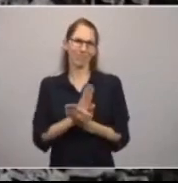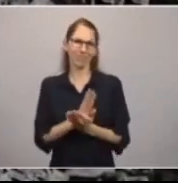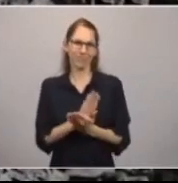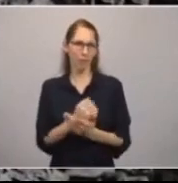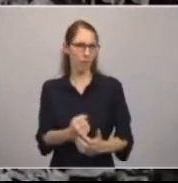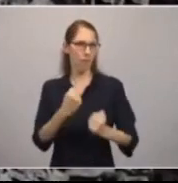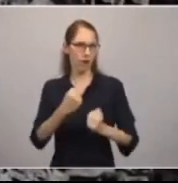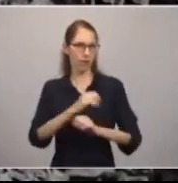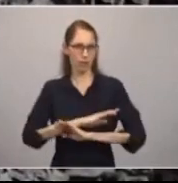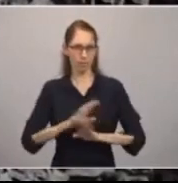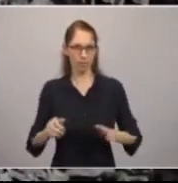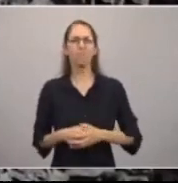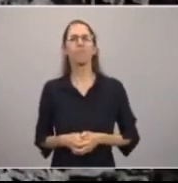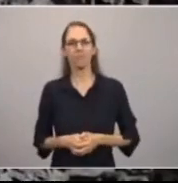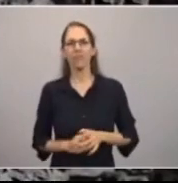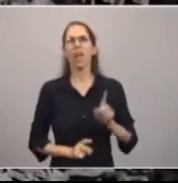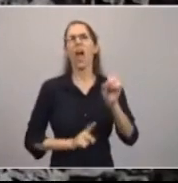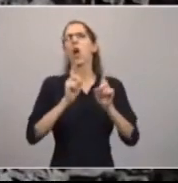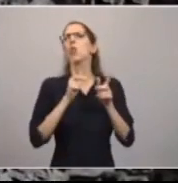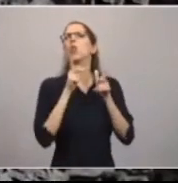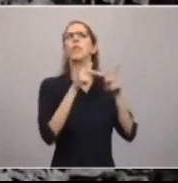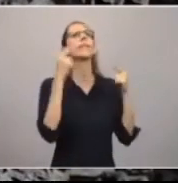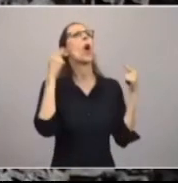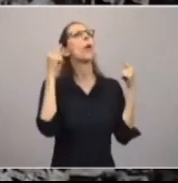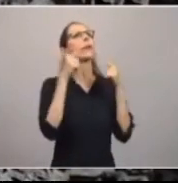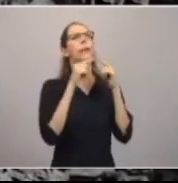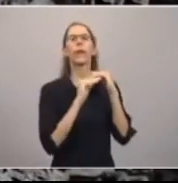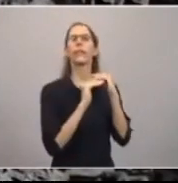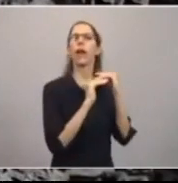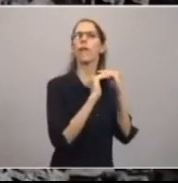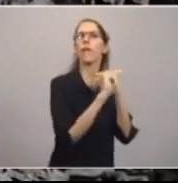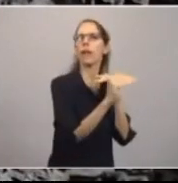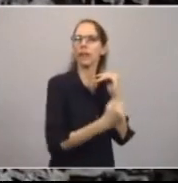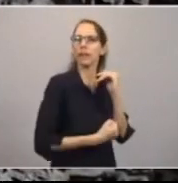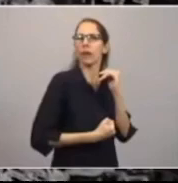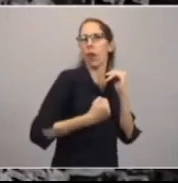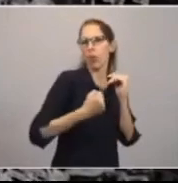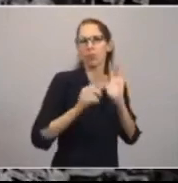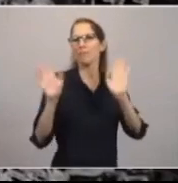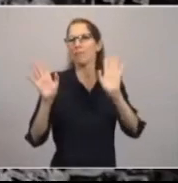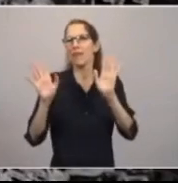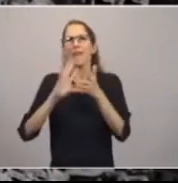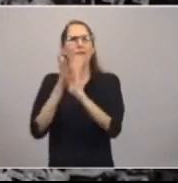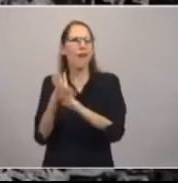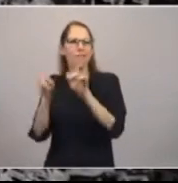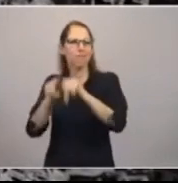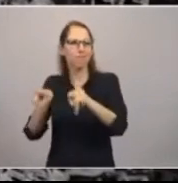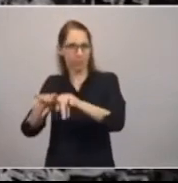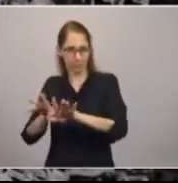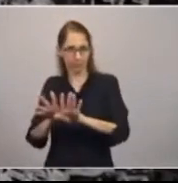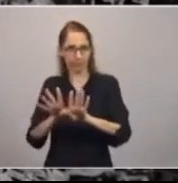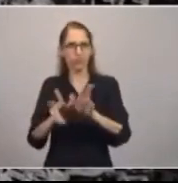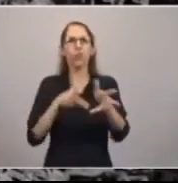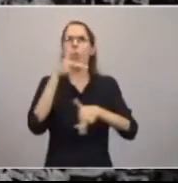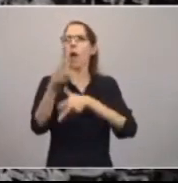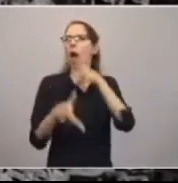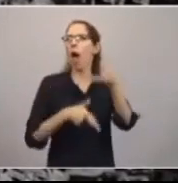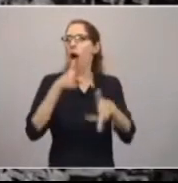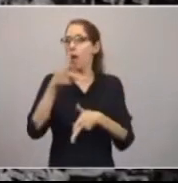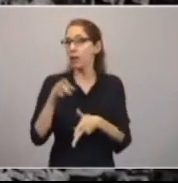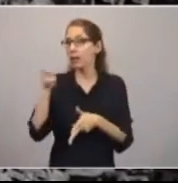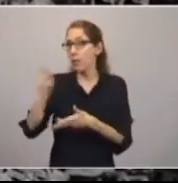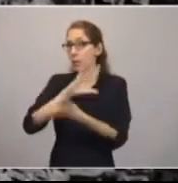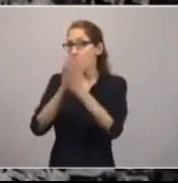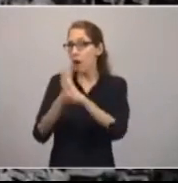estabilización y ajuste, pero es siempre lo mismo. Y voy a hablar de cómo influye en las empresas industriales